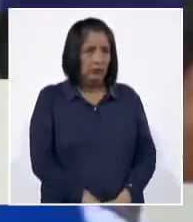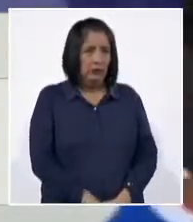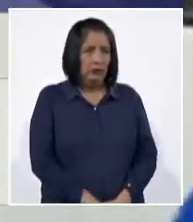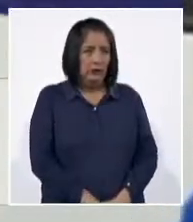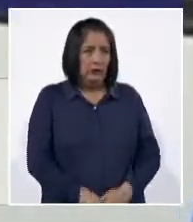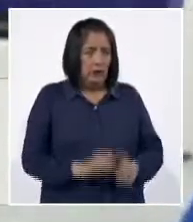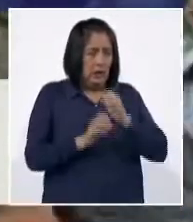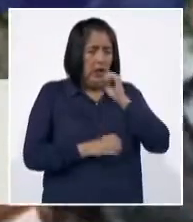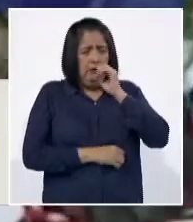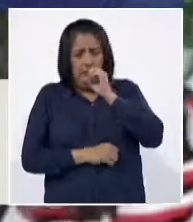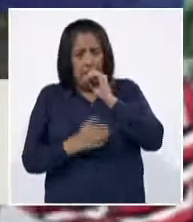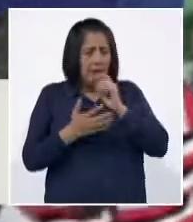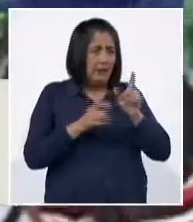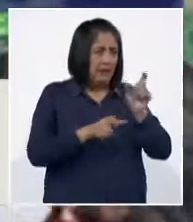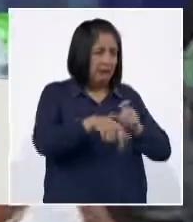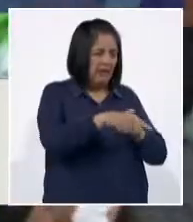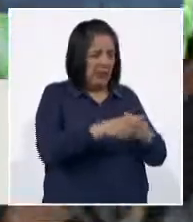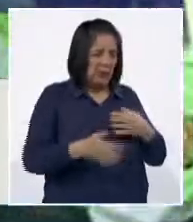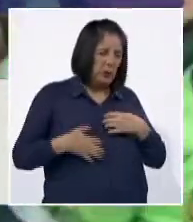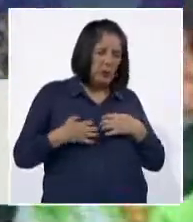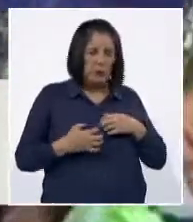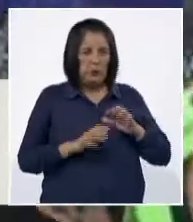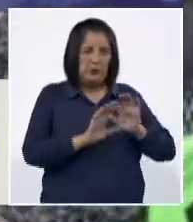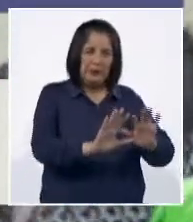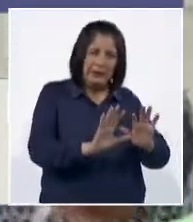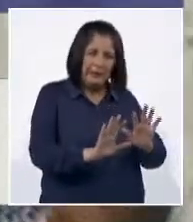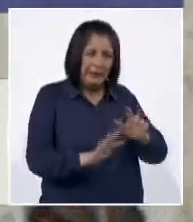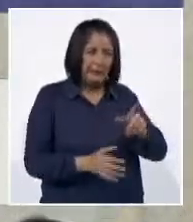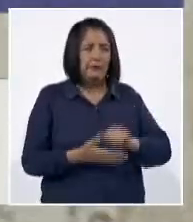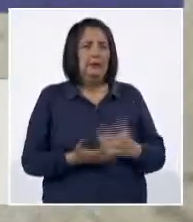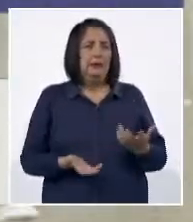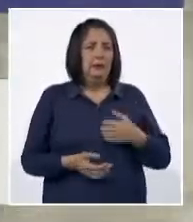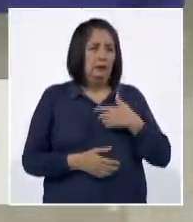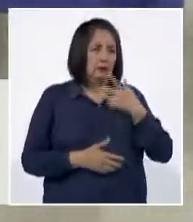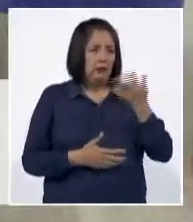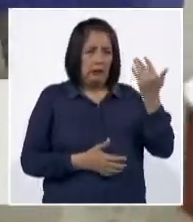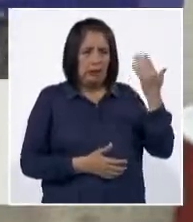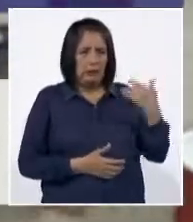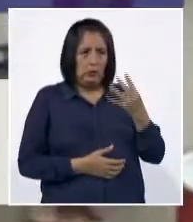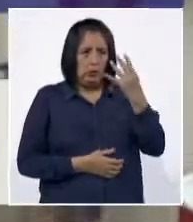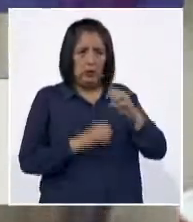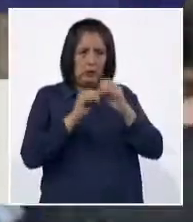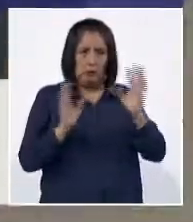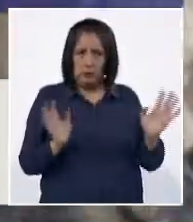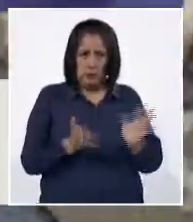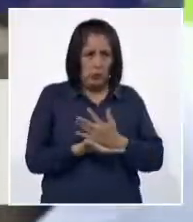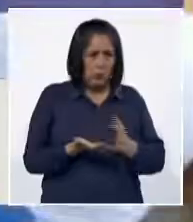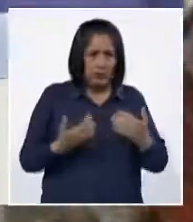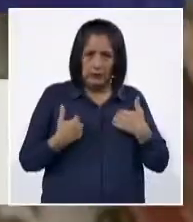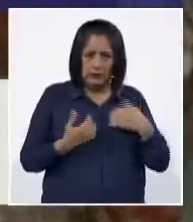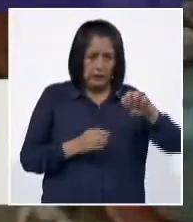Con perifoneos tratan de calmar el malestar y la incomodidad de la población huanuqueña, que desde hace 4 días está sin